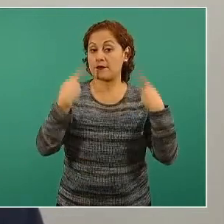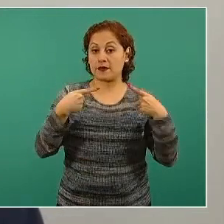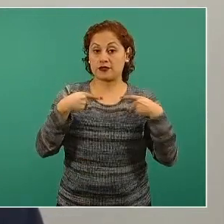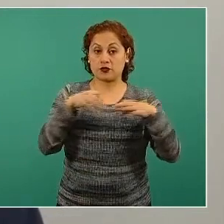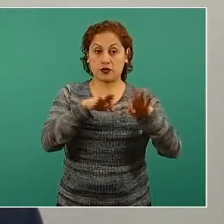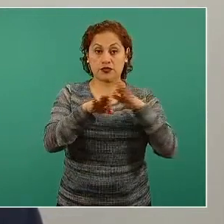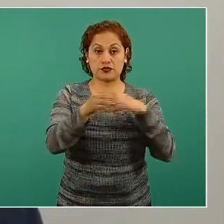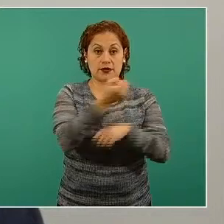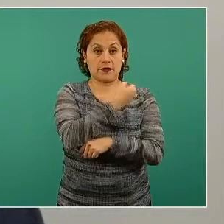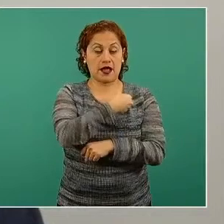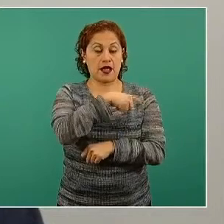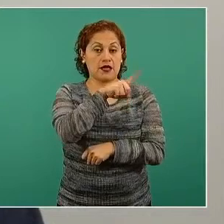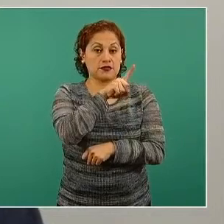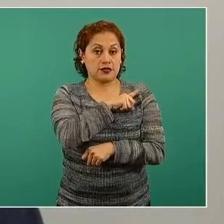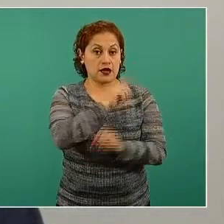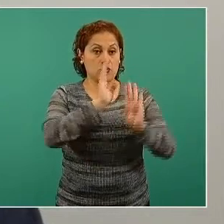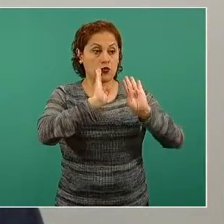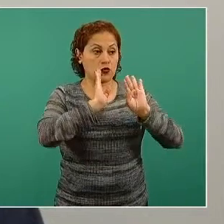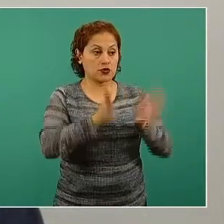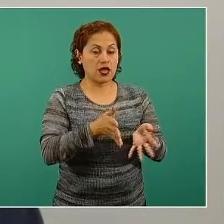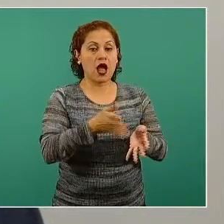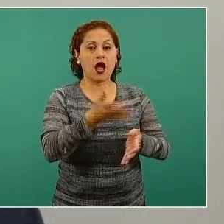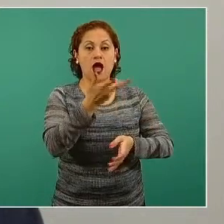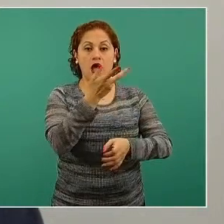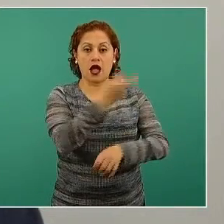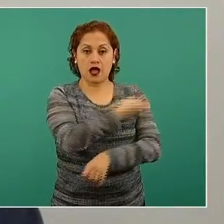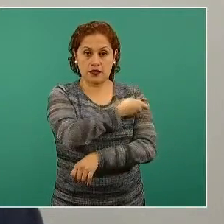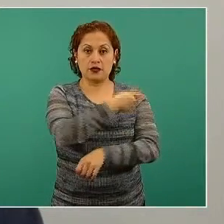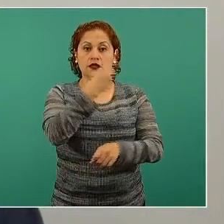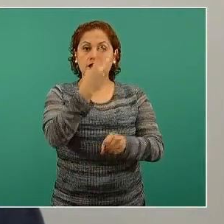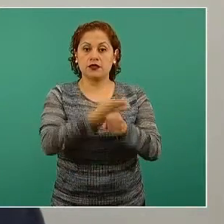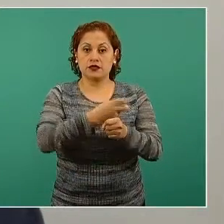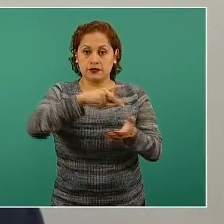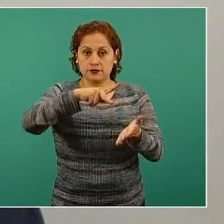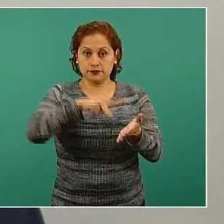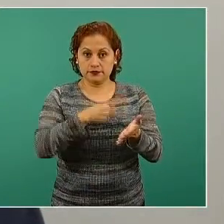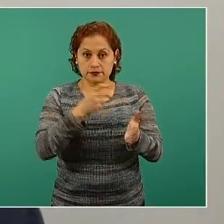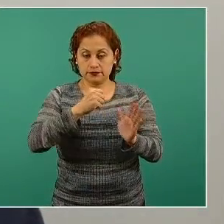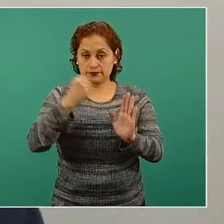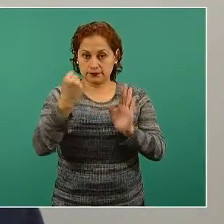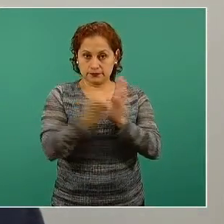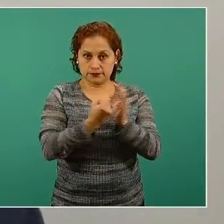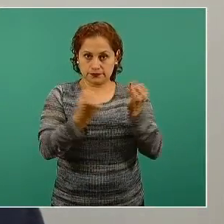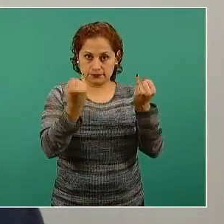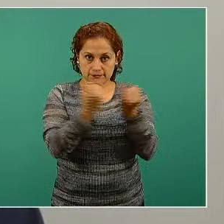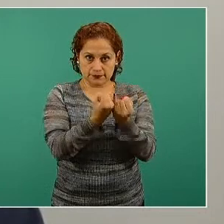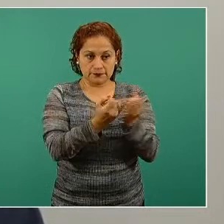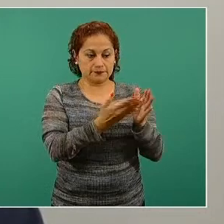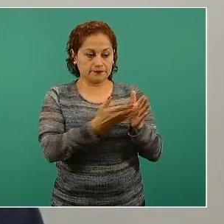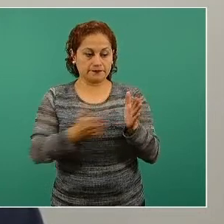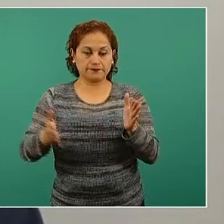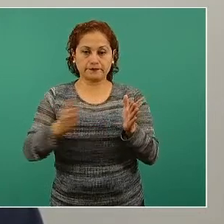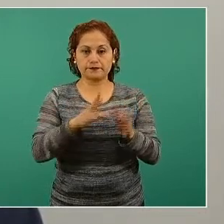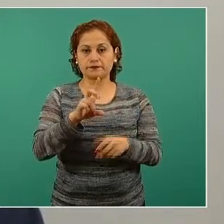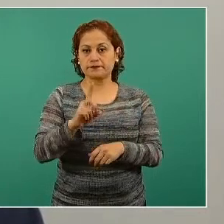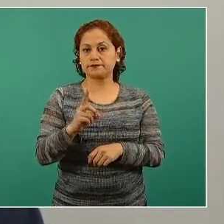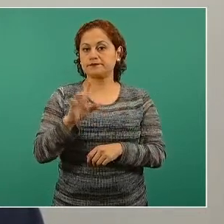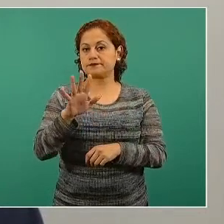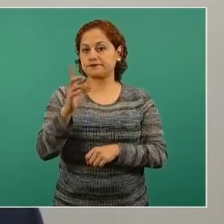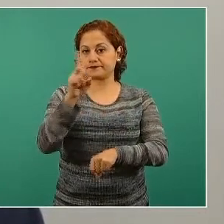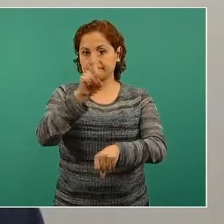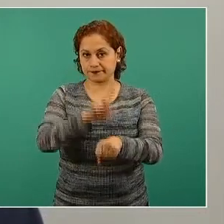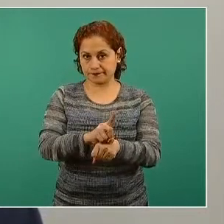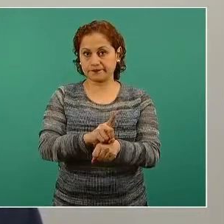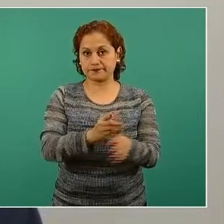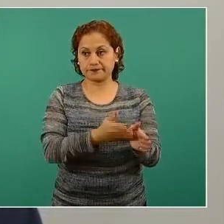salud recibieron su segunda dosis de Pfizer-BioNTech en una periodicidad que estuvo alrededor de los 35 días, es decir, no se